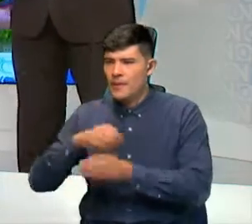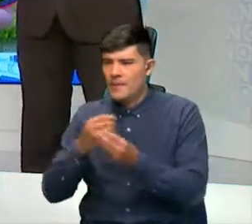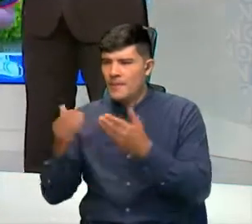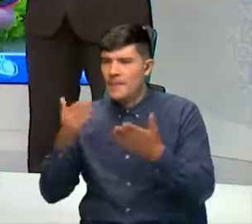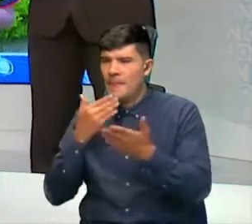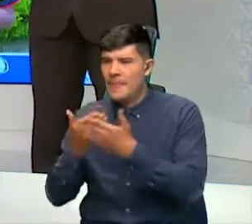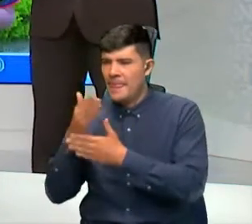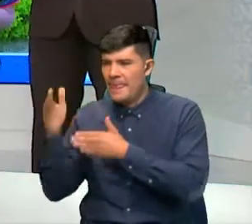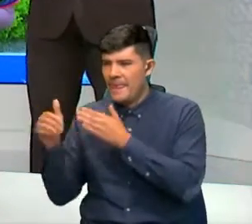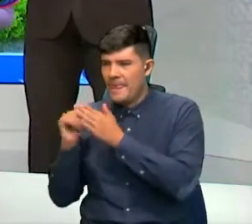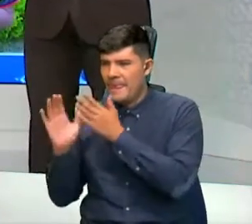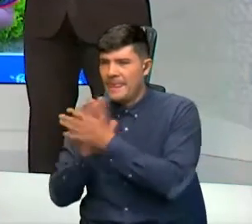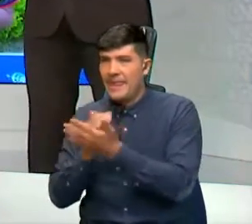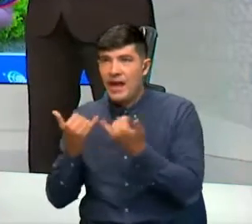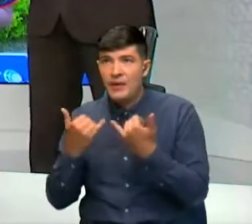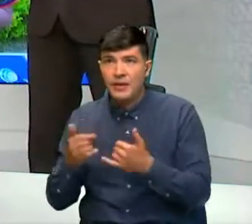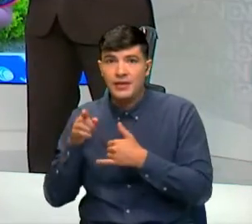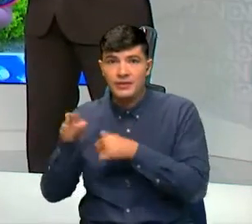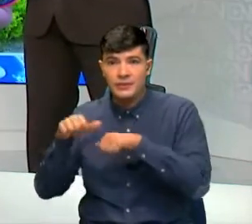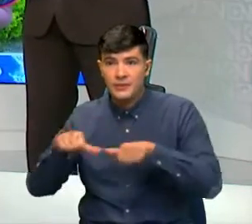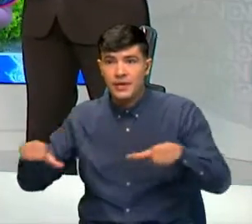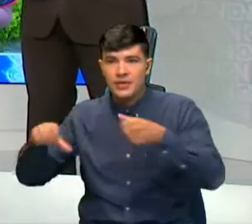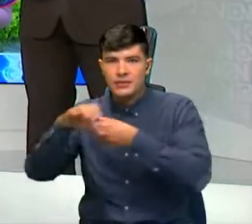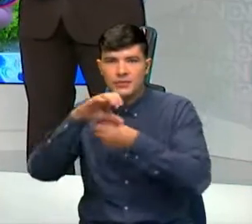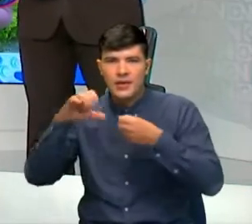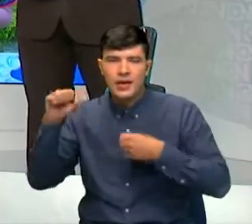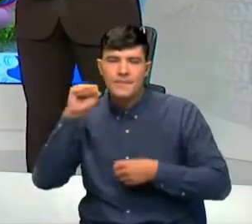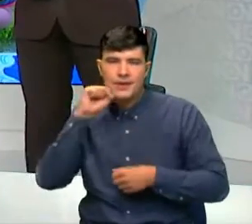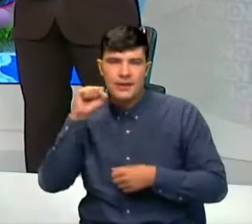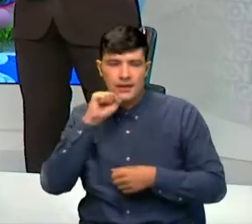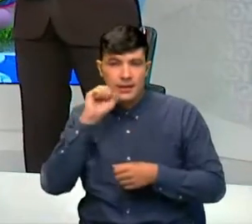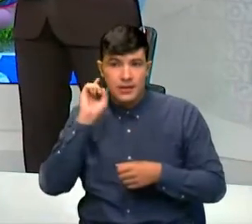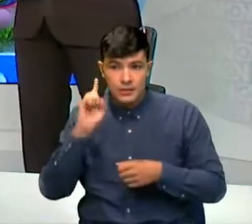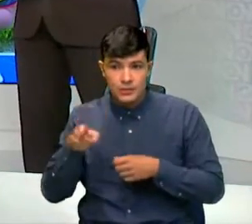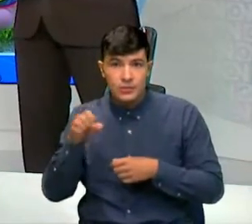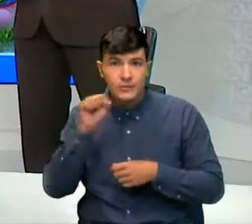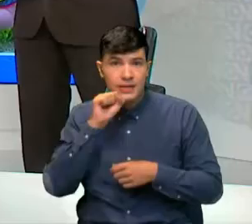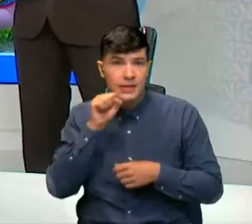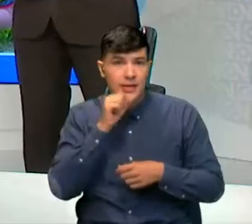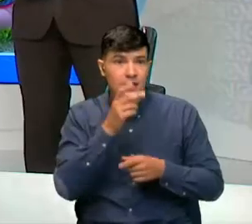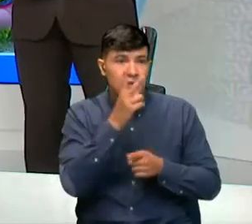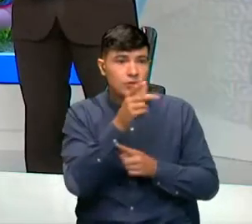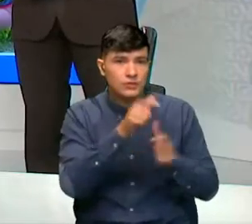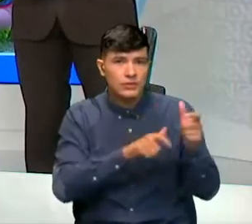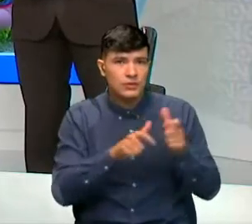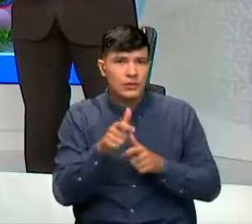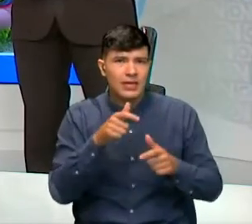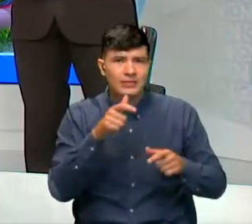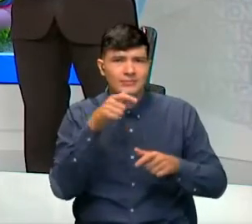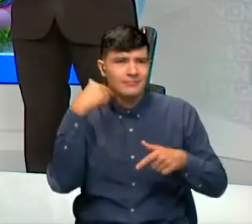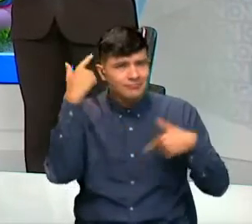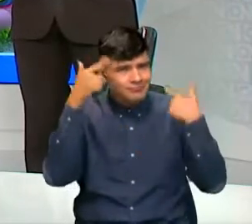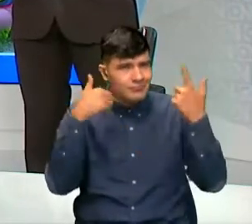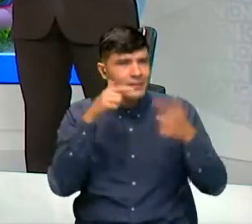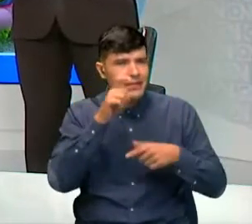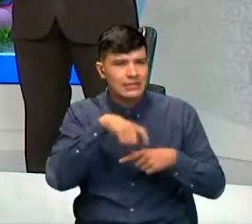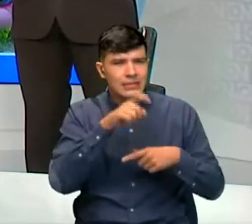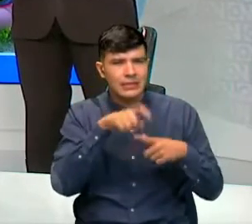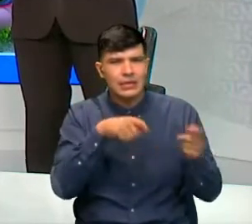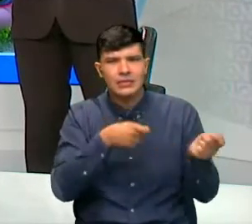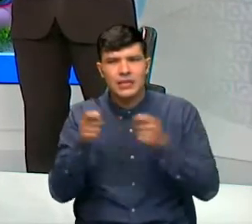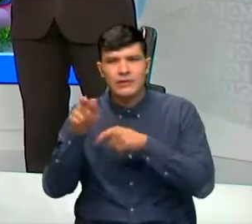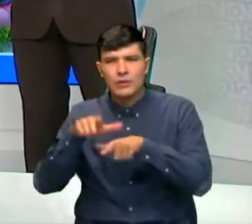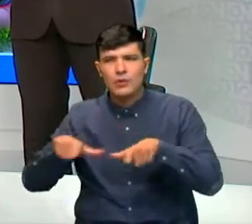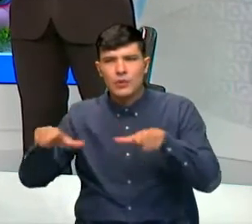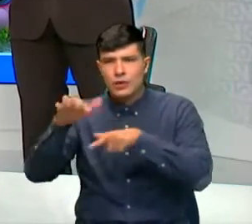nos vamos hacia la zona del magdalena medio bien pues específicamente en barrancabermeja hay dos pacientes psiquiátricos que requieren de un traslado a un centro especializado